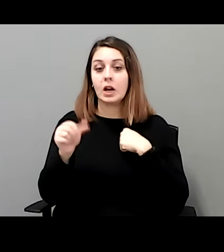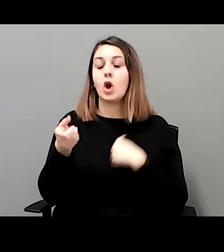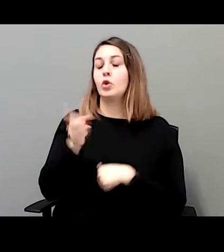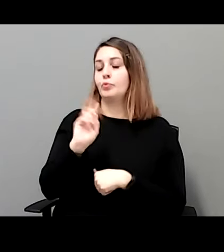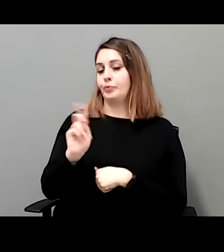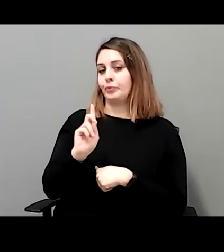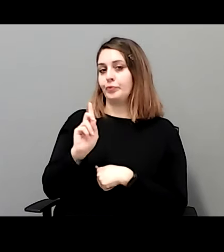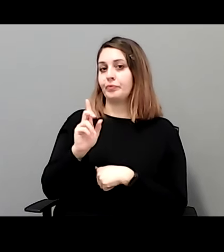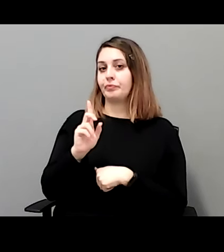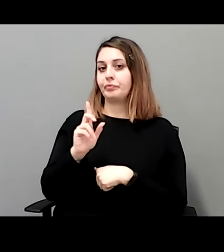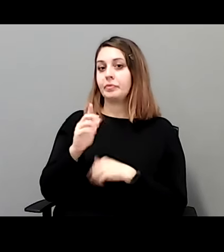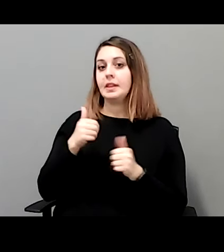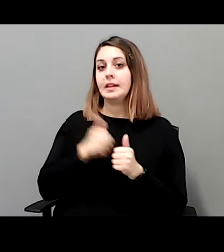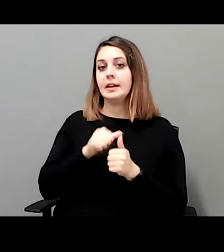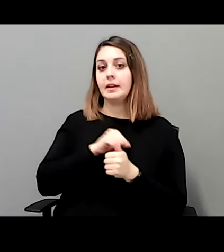asistencia personal